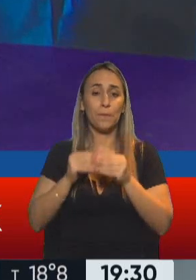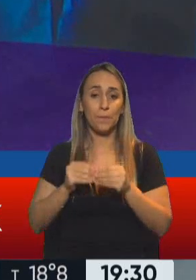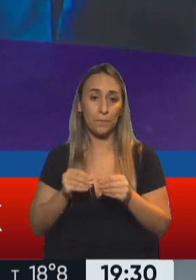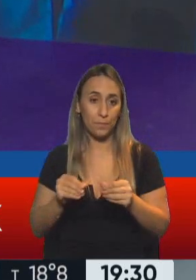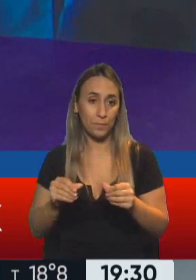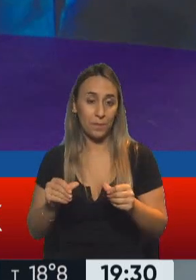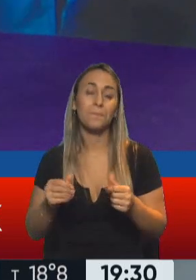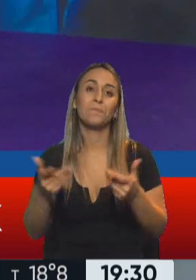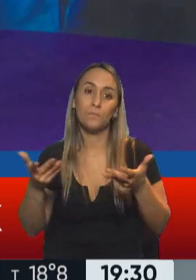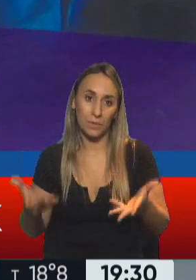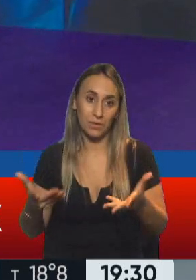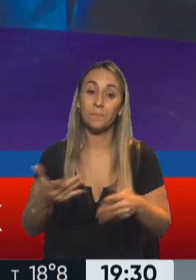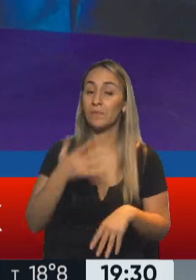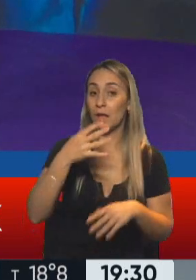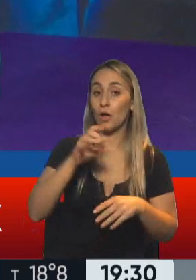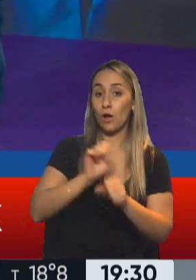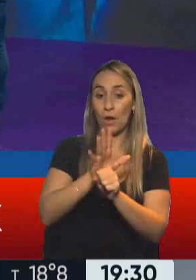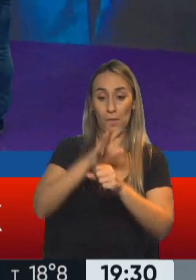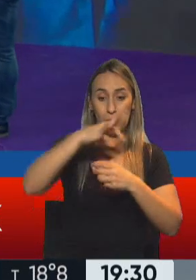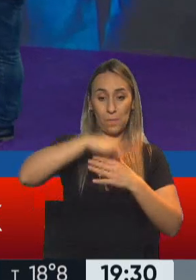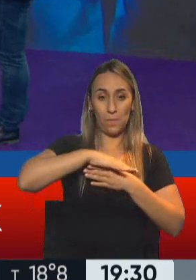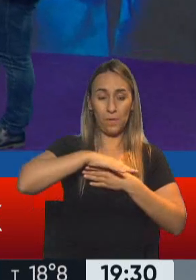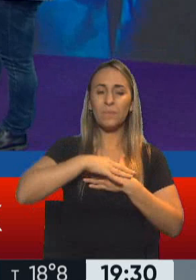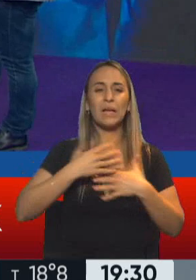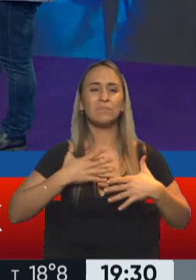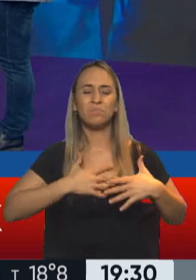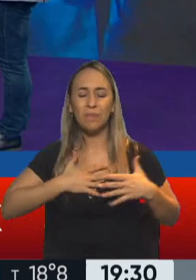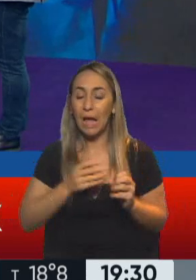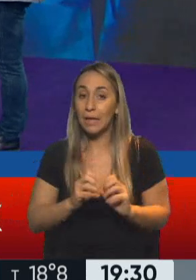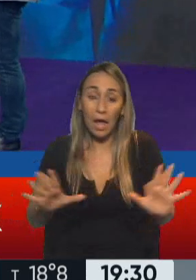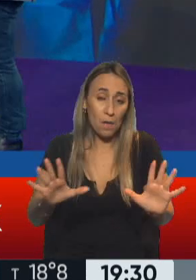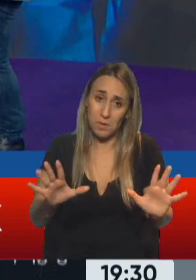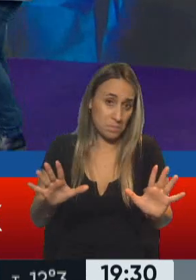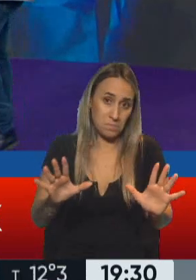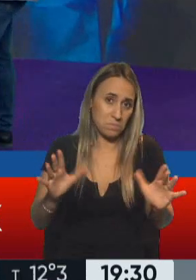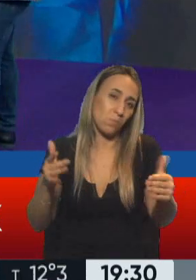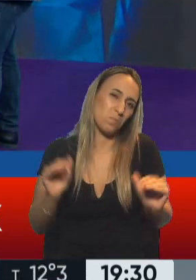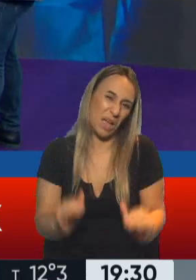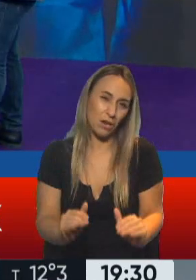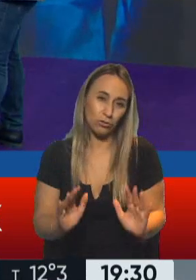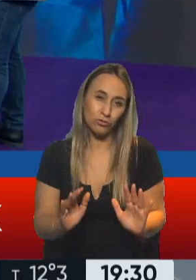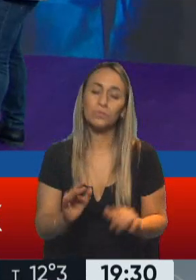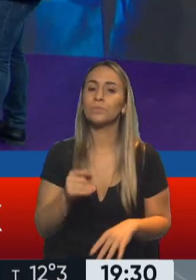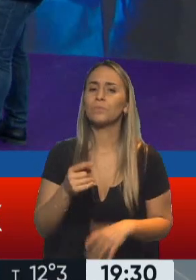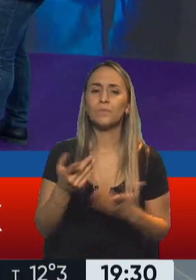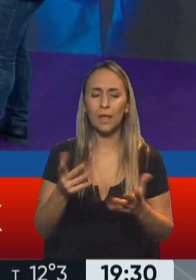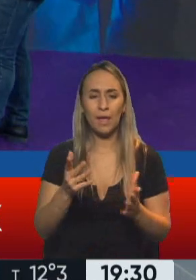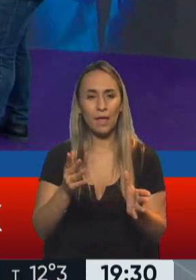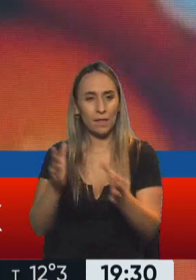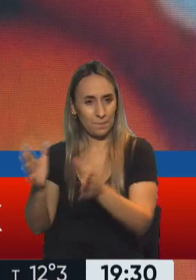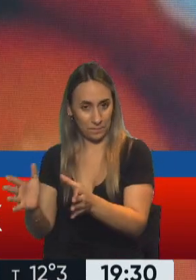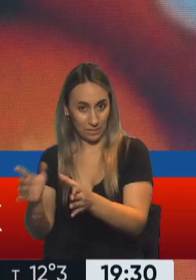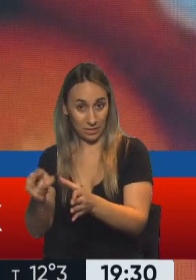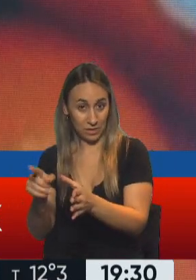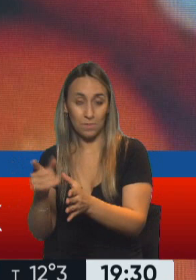la gravedad de lo que usted tiene es mucho menor. ¿Qué es en parte lo que hace la vacuna como prevención? La vacuna